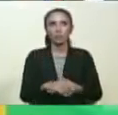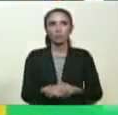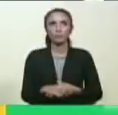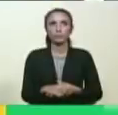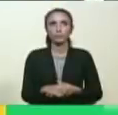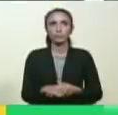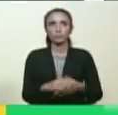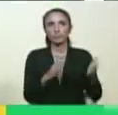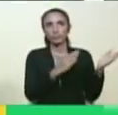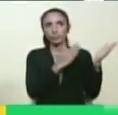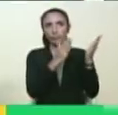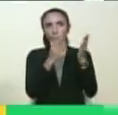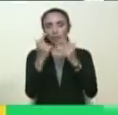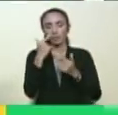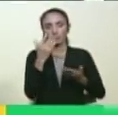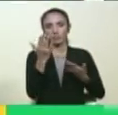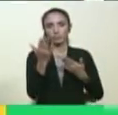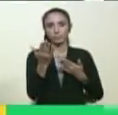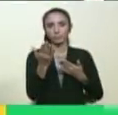Todo en divisas convertibles.